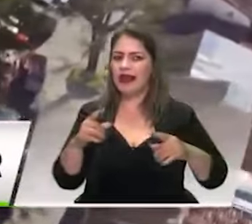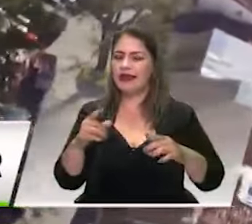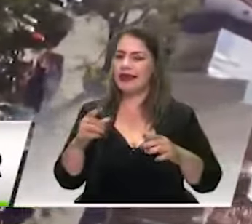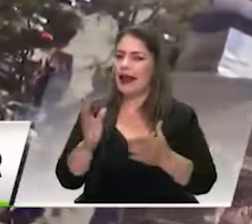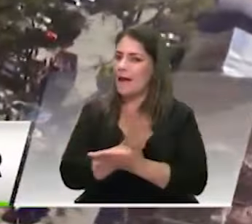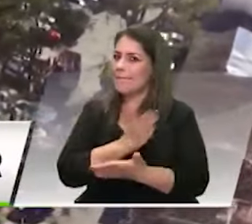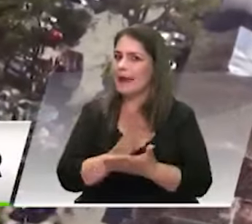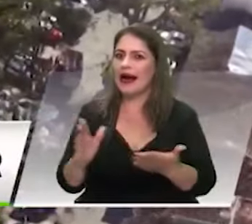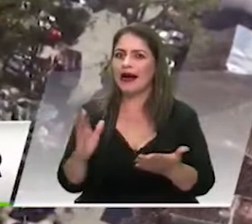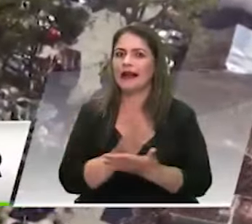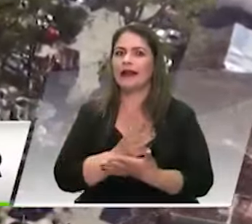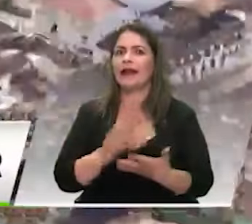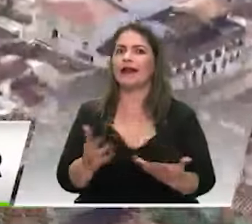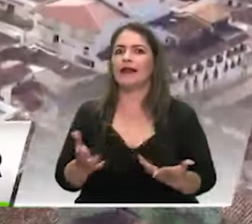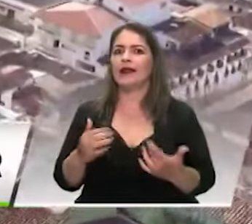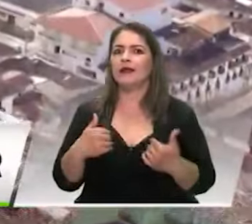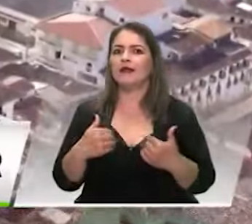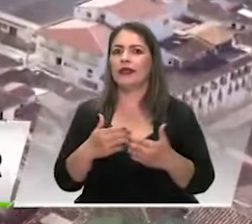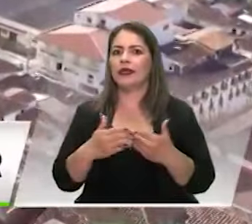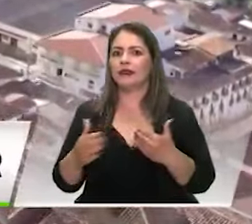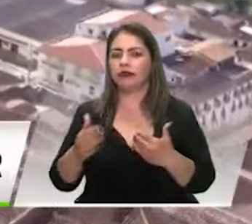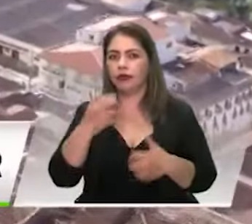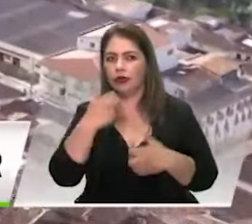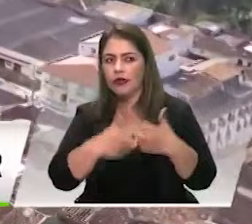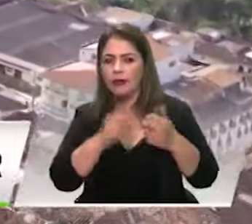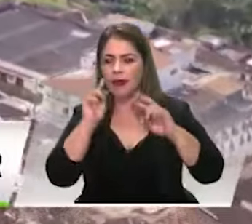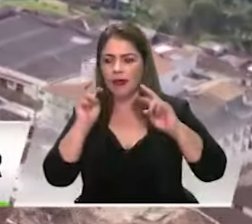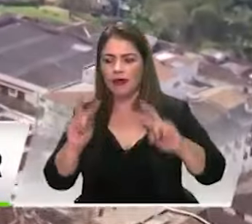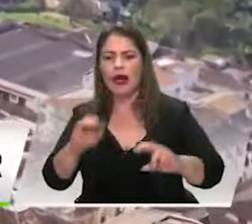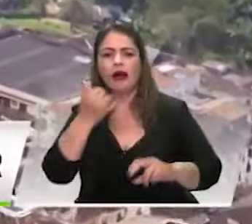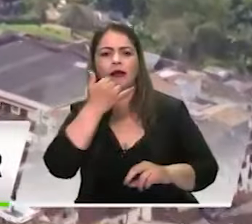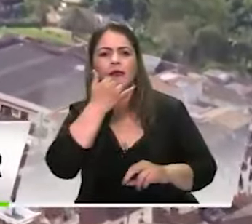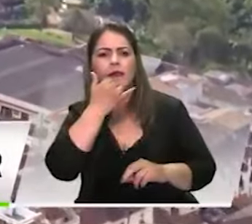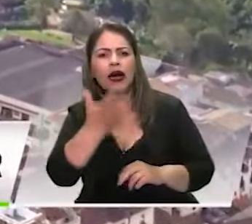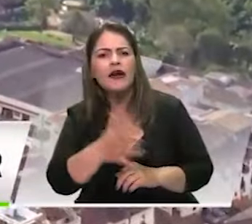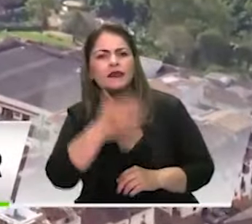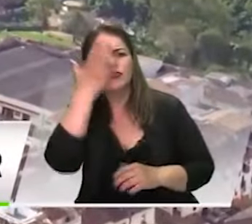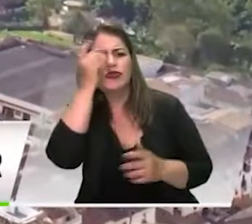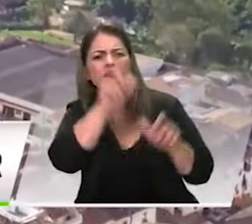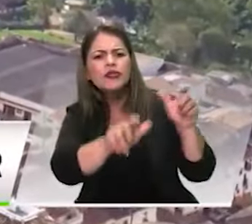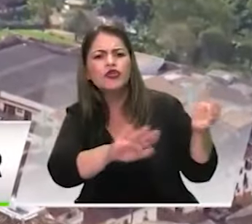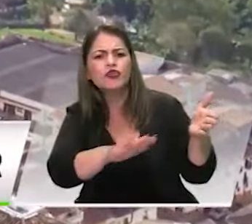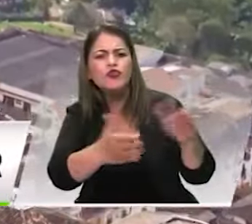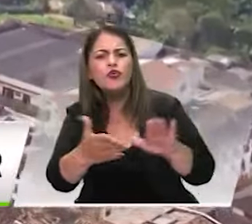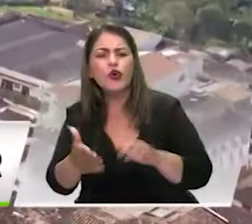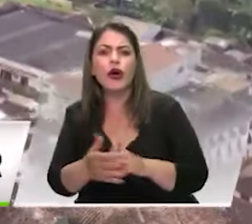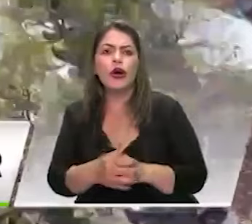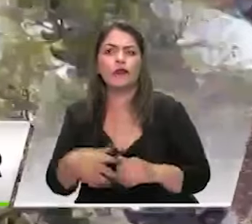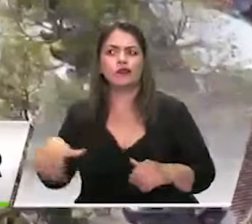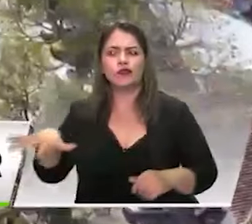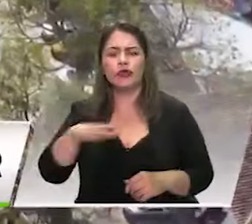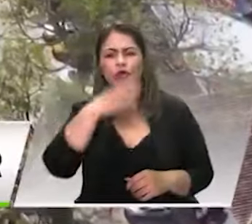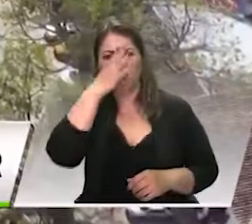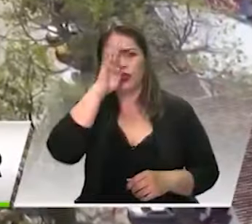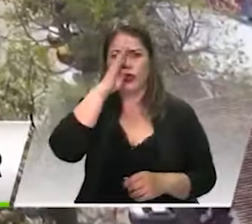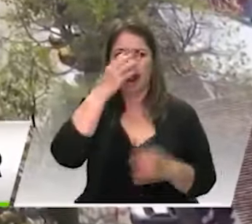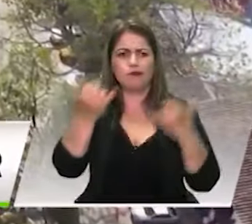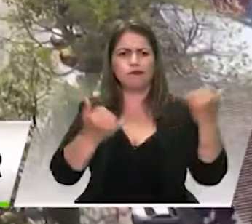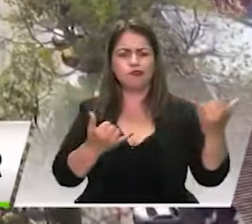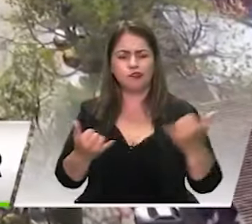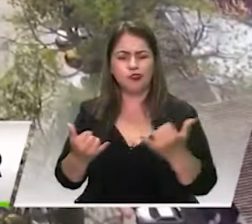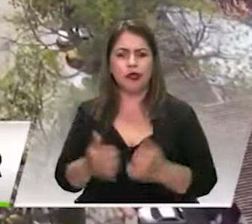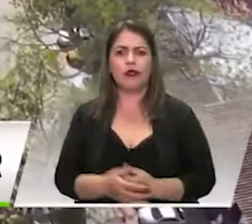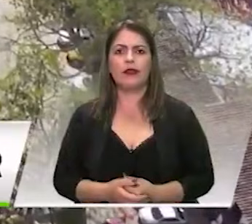están en marcha investigaciones correspondientes con el fin de esclarecer estos asesinatos que generan gran inquietud en la comunidad de